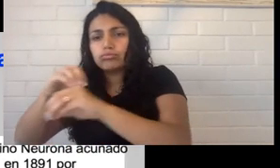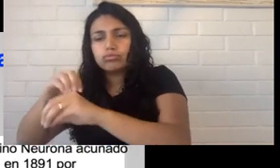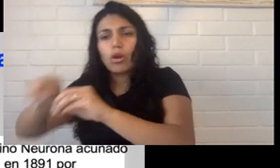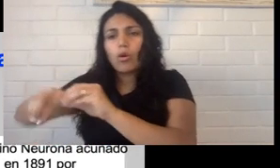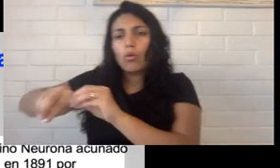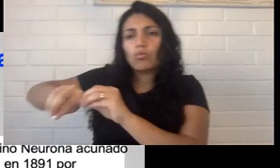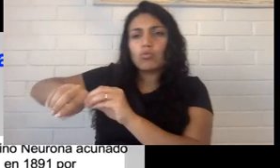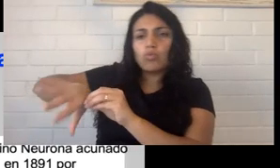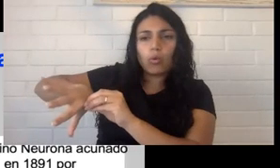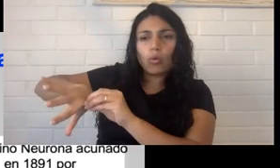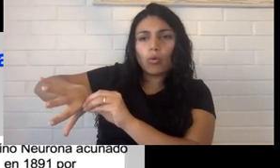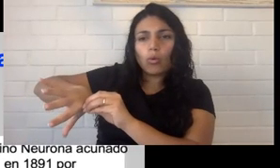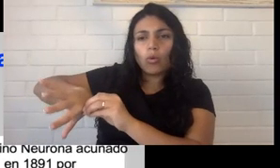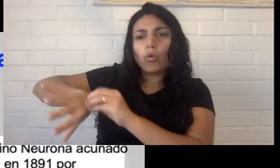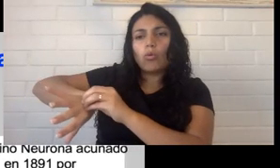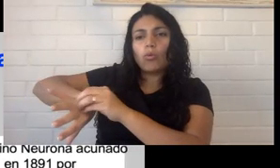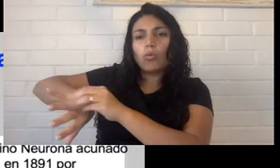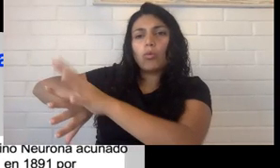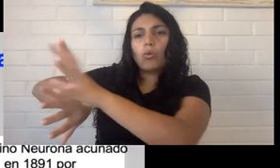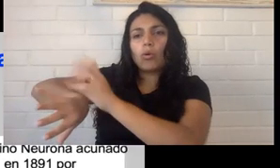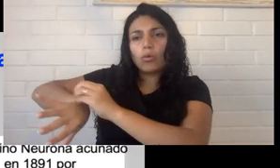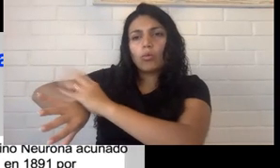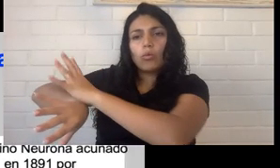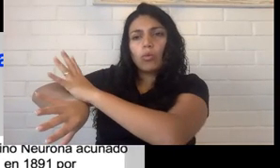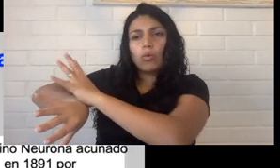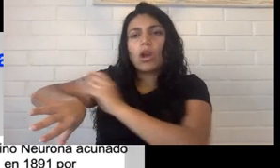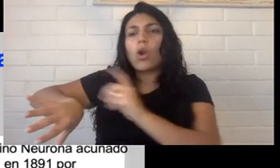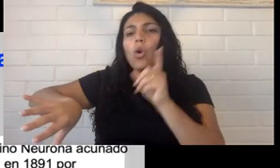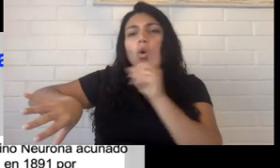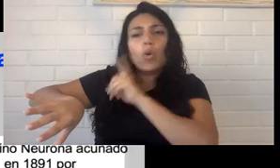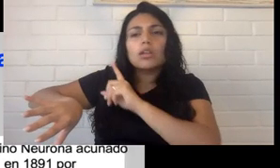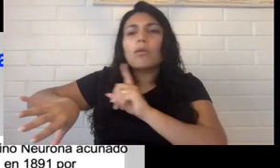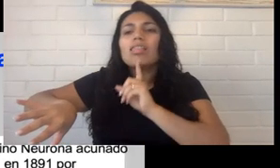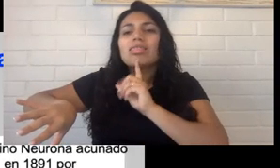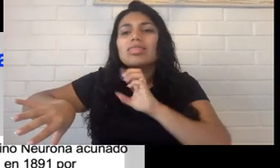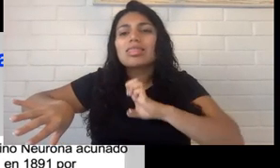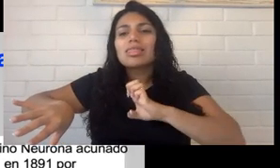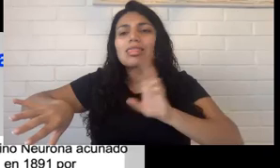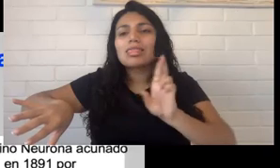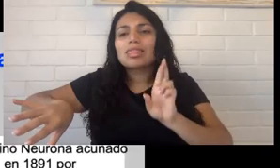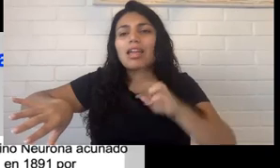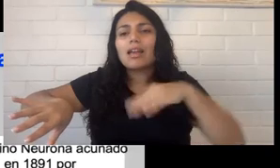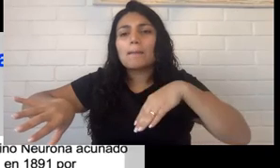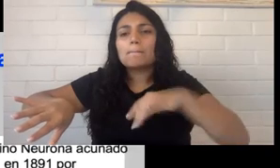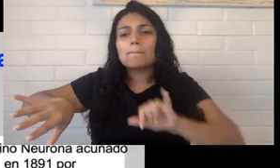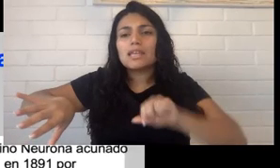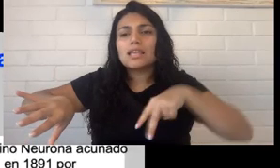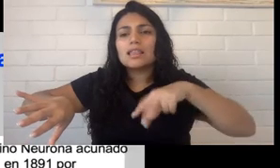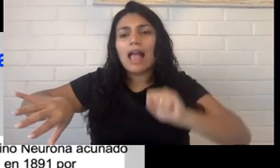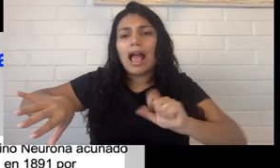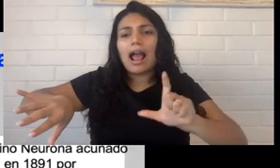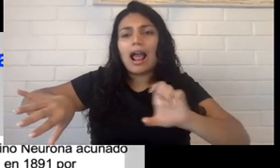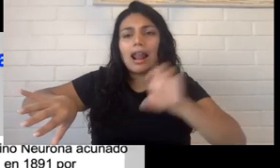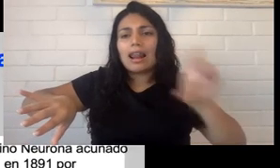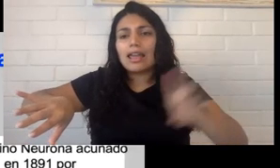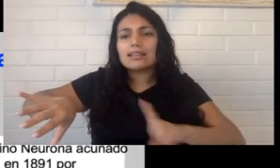los terminales axónicos, que son los extremos finales del axón, que representan una serie